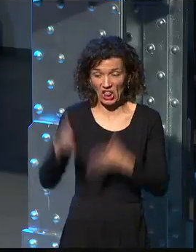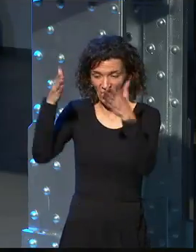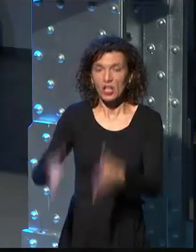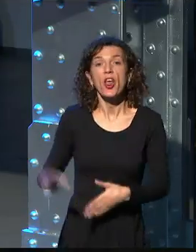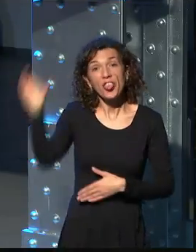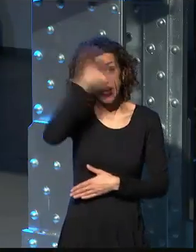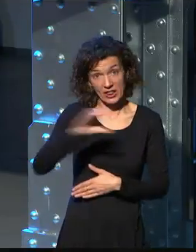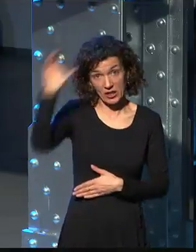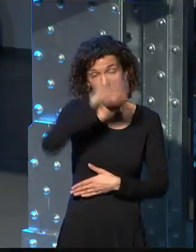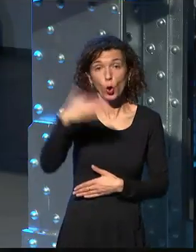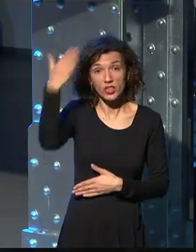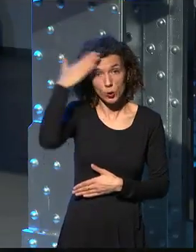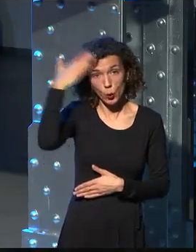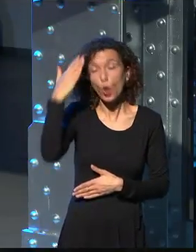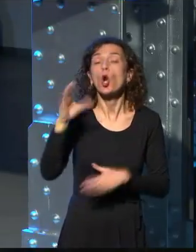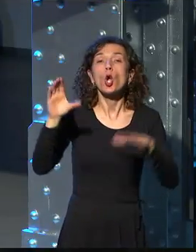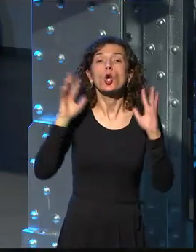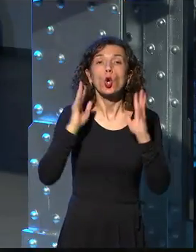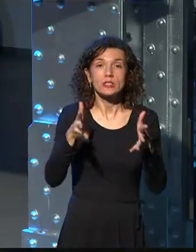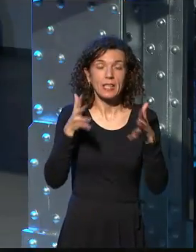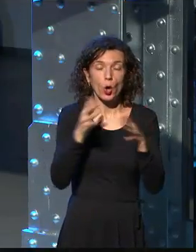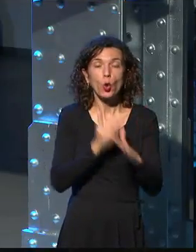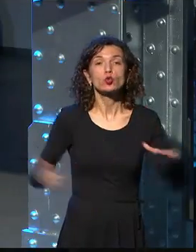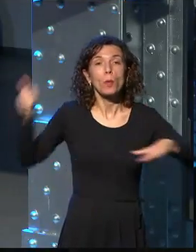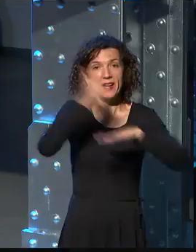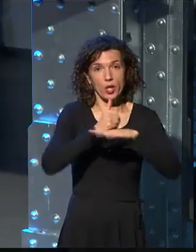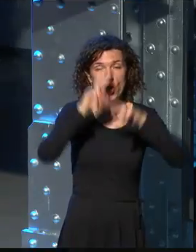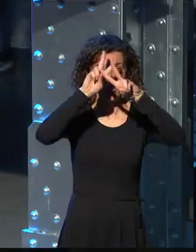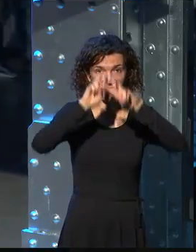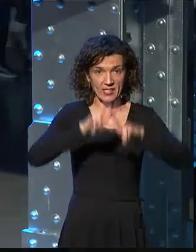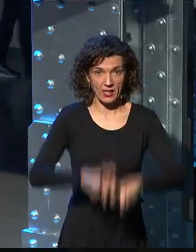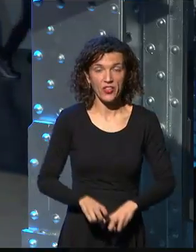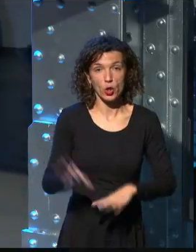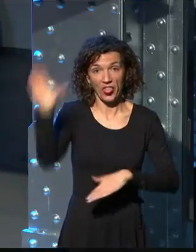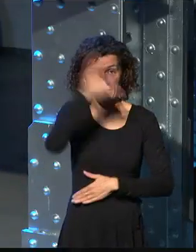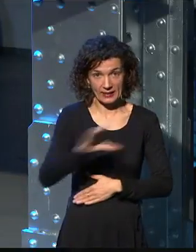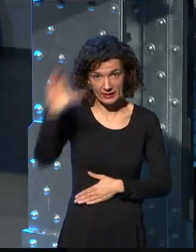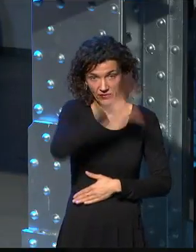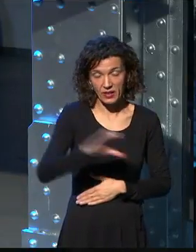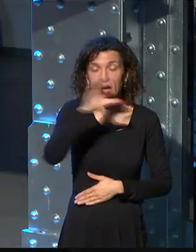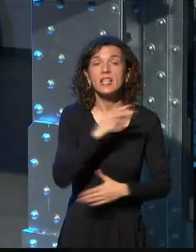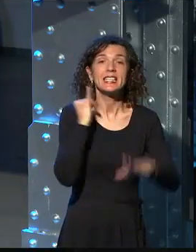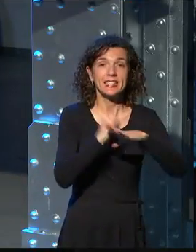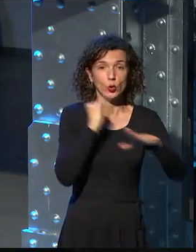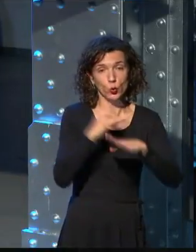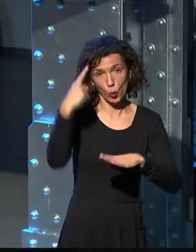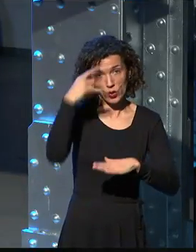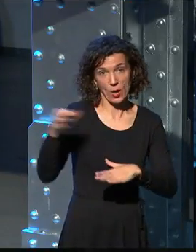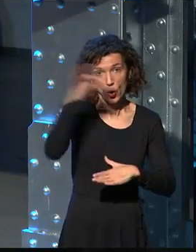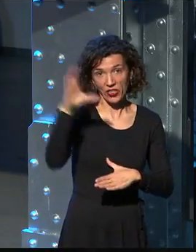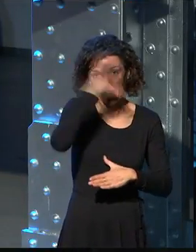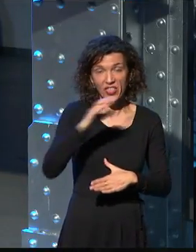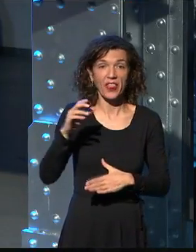es científico titular del Consejo Superior de Investigaciones Científicas en el Instituto de Neurociencias